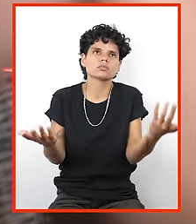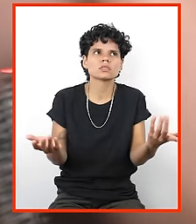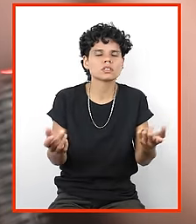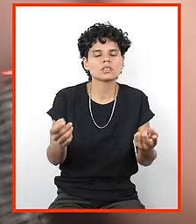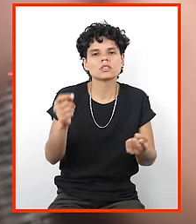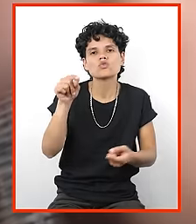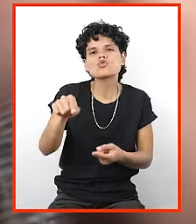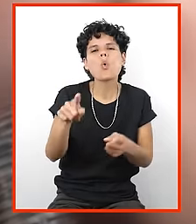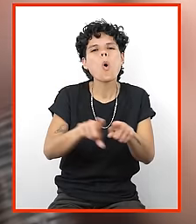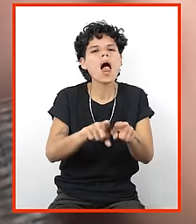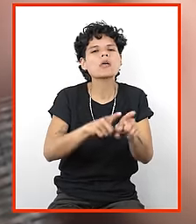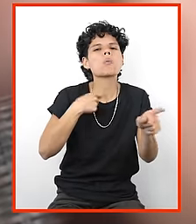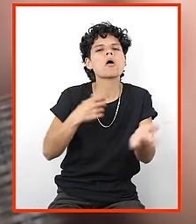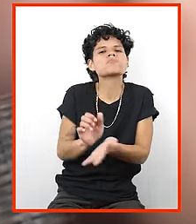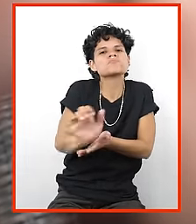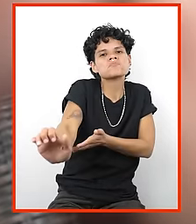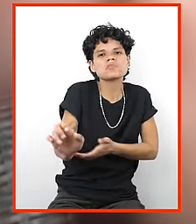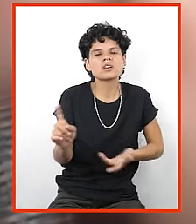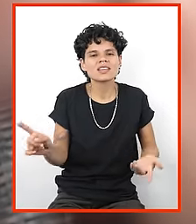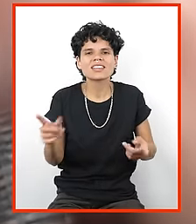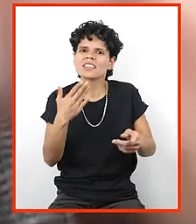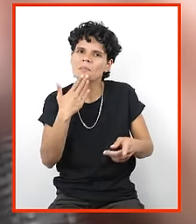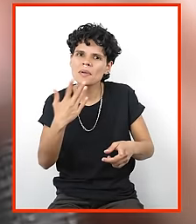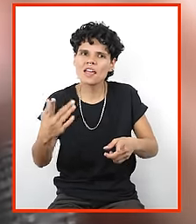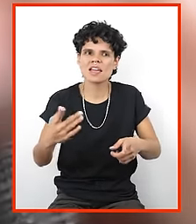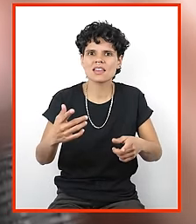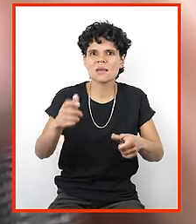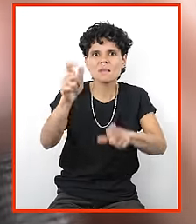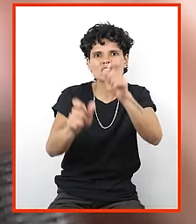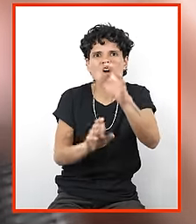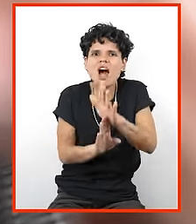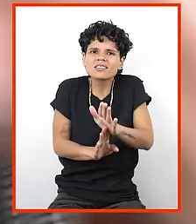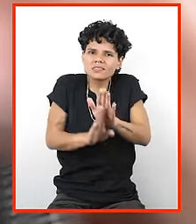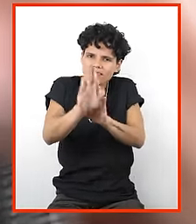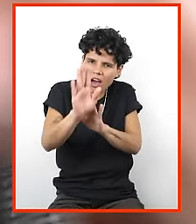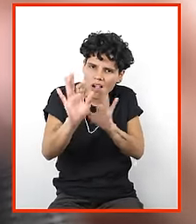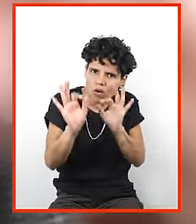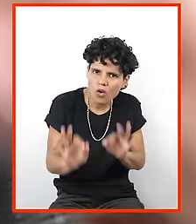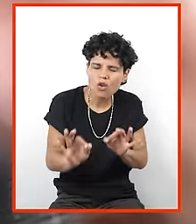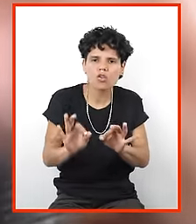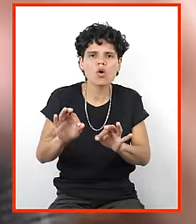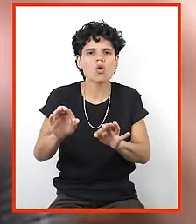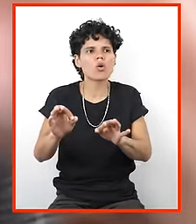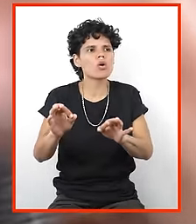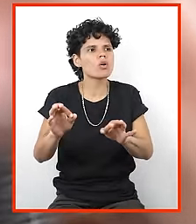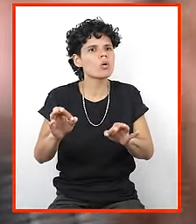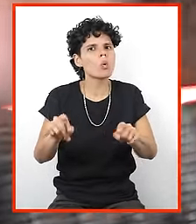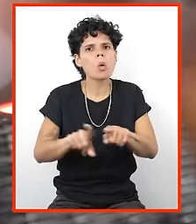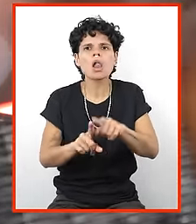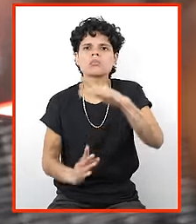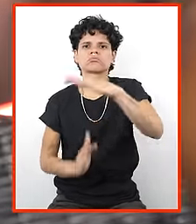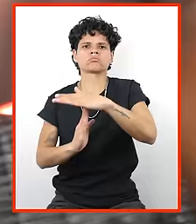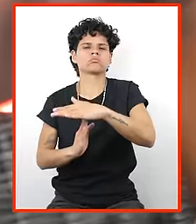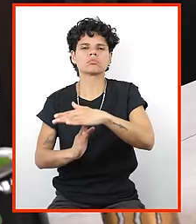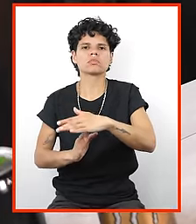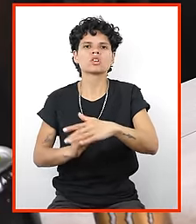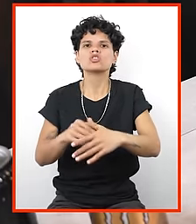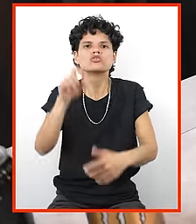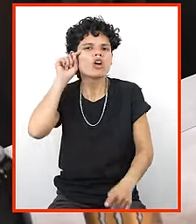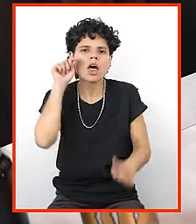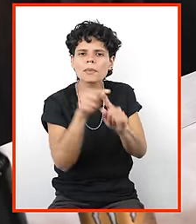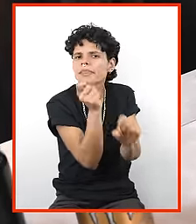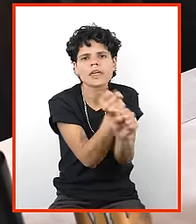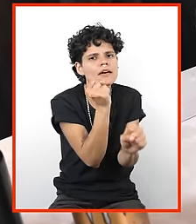salud mental, sino que como al poder que las personas se desarrollen además de solo trabajar para